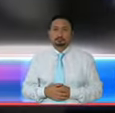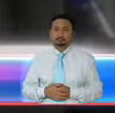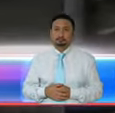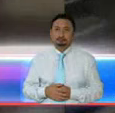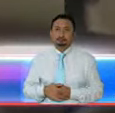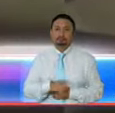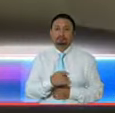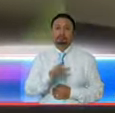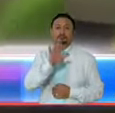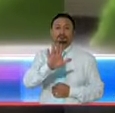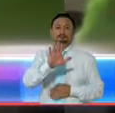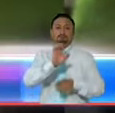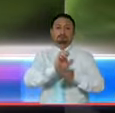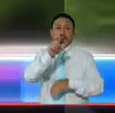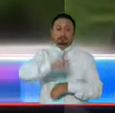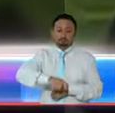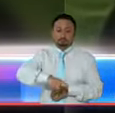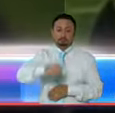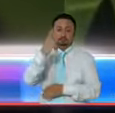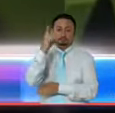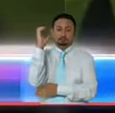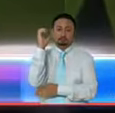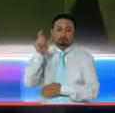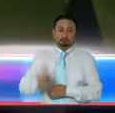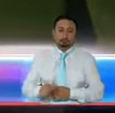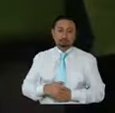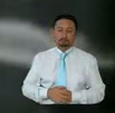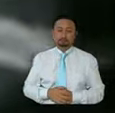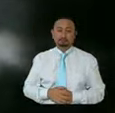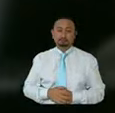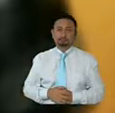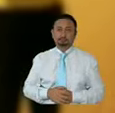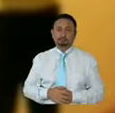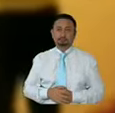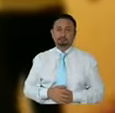estaba integrada por 5 ecuatorianos y un colombiano. En Quito informó Iván Casamen.